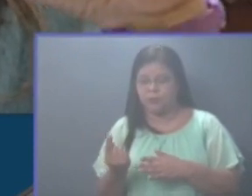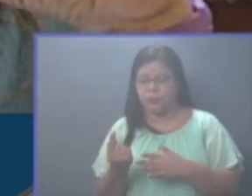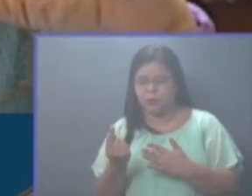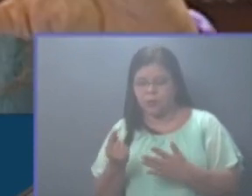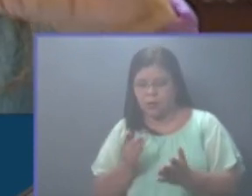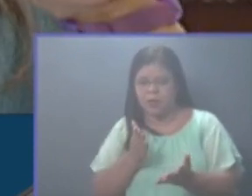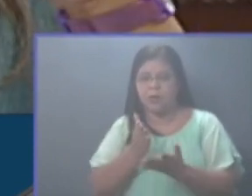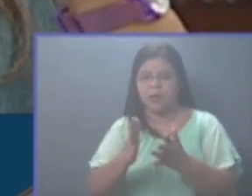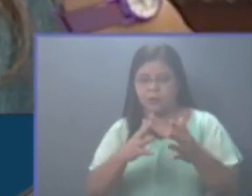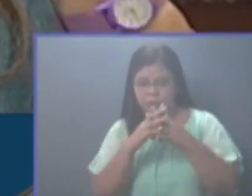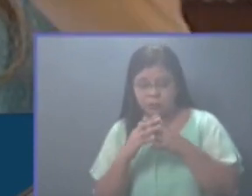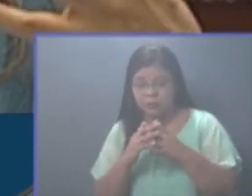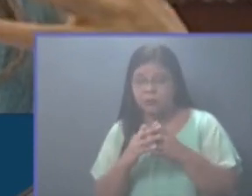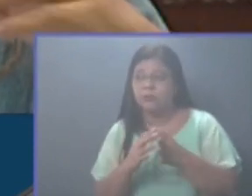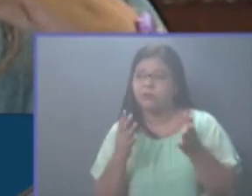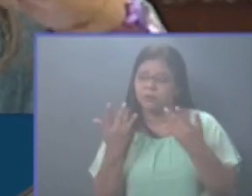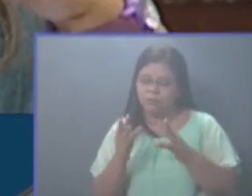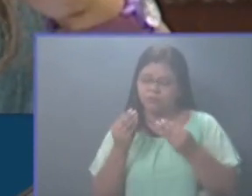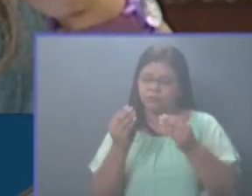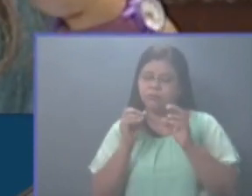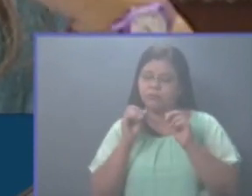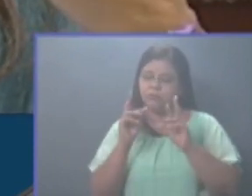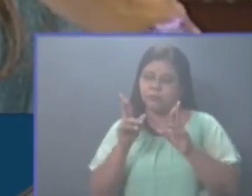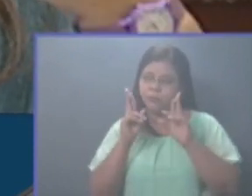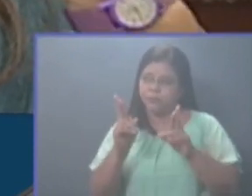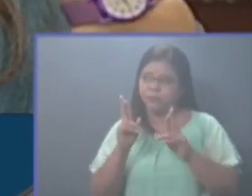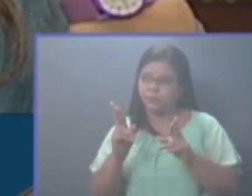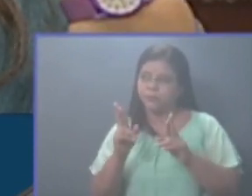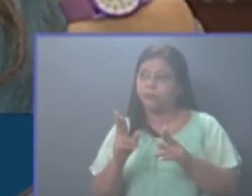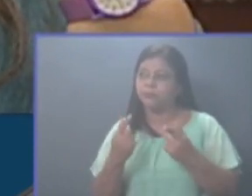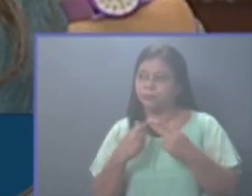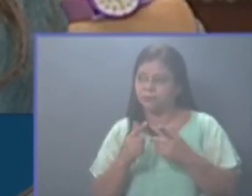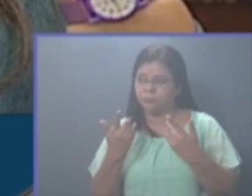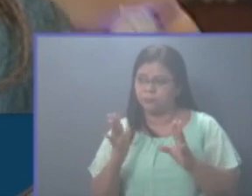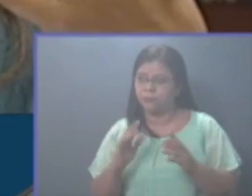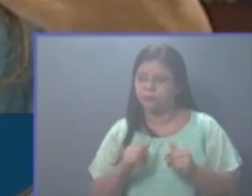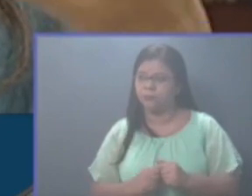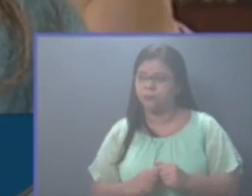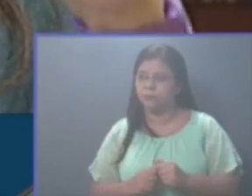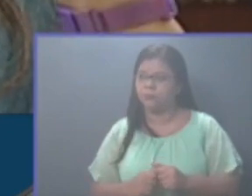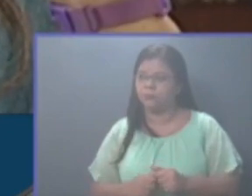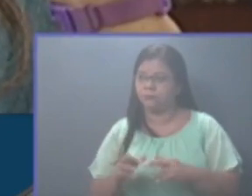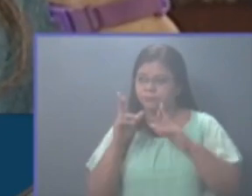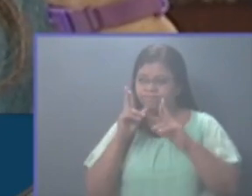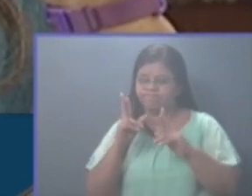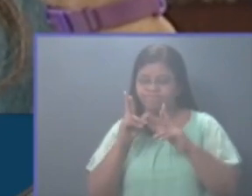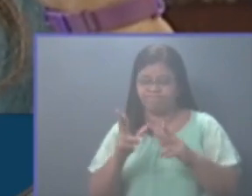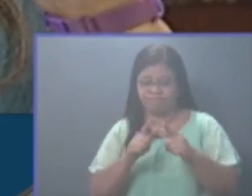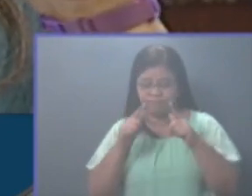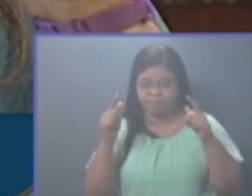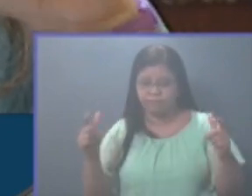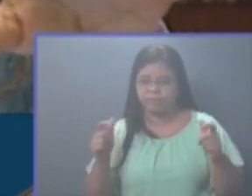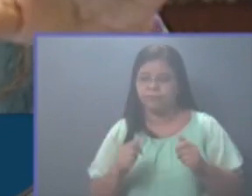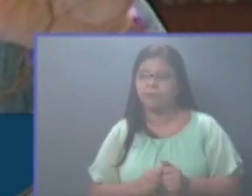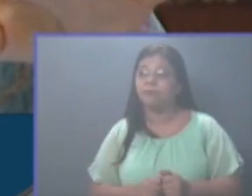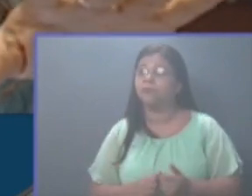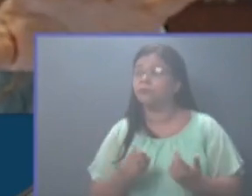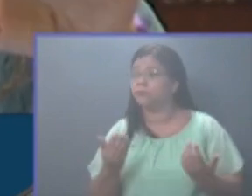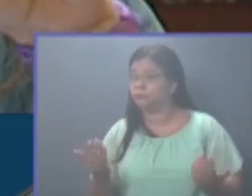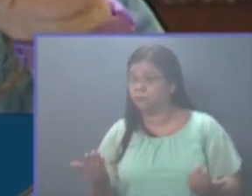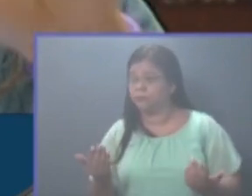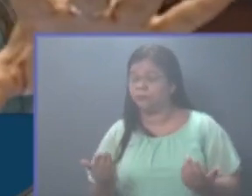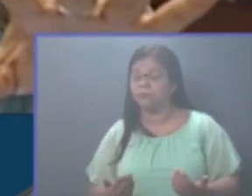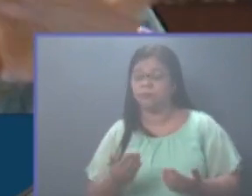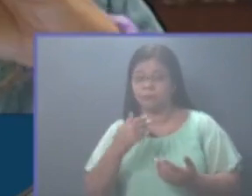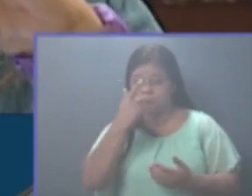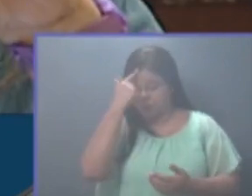se le abre una esperanza, se le abre una expectativa grande porque va a cambiar